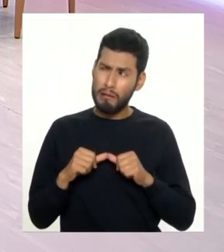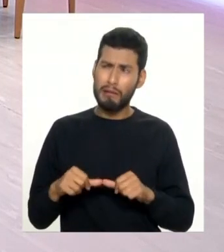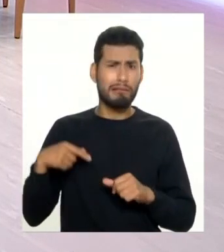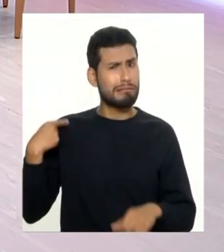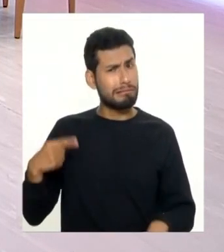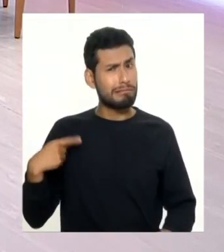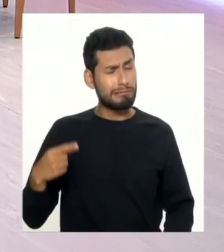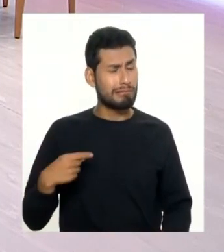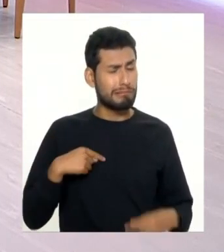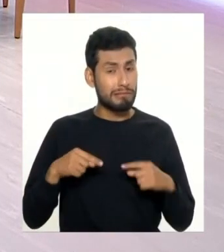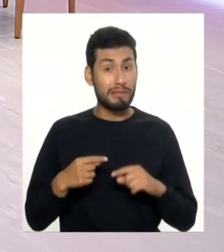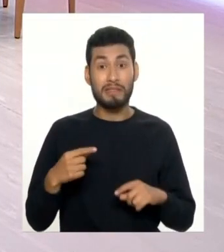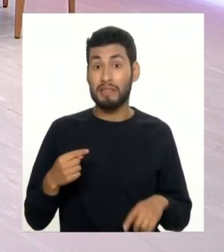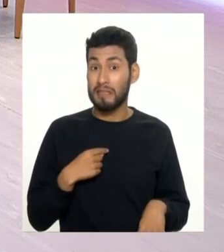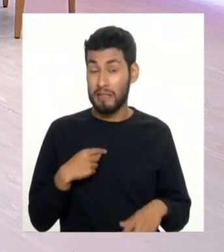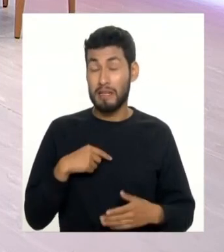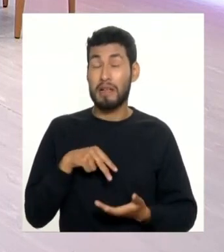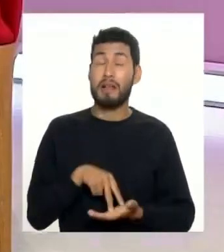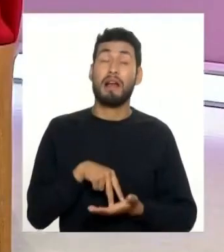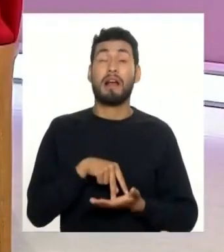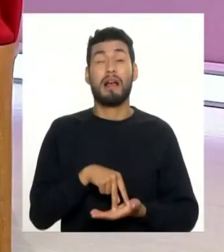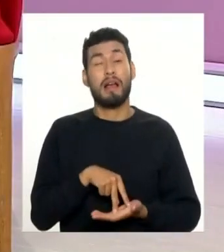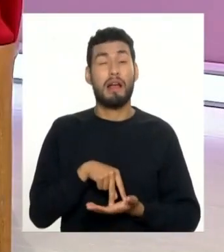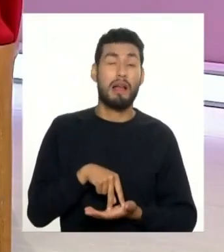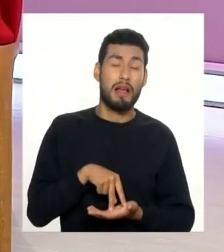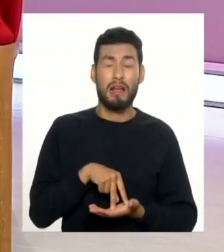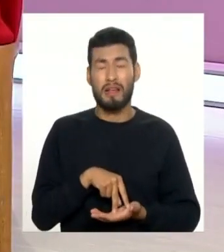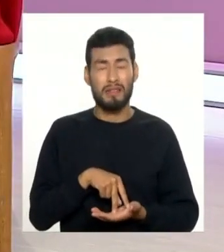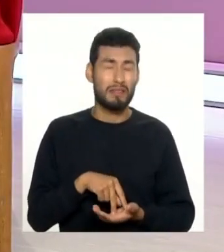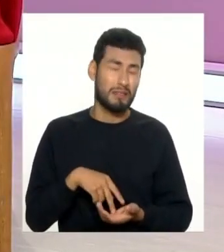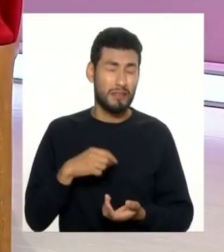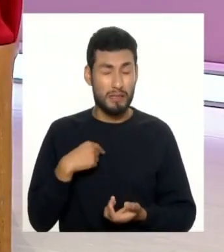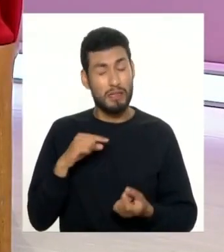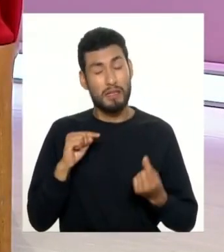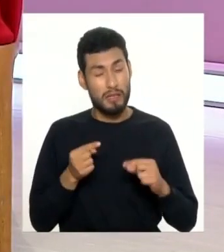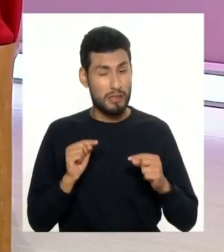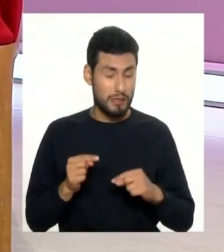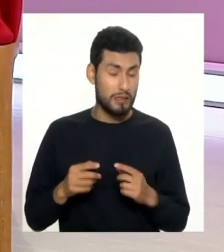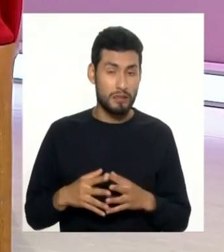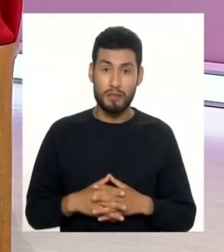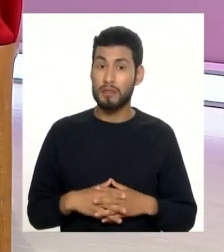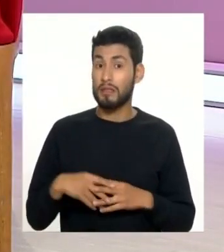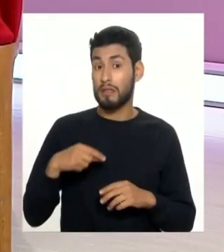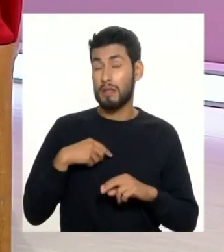síntomas. A veces cuando estoy mucho tiempo parado me canso, cuando estoy mucho tiempo